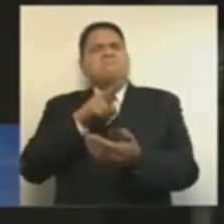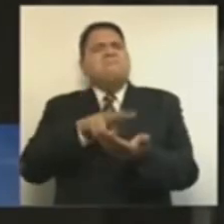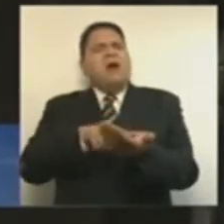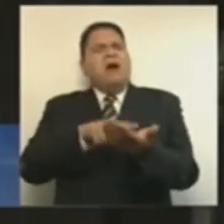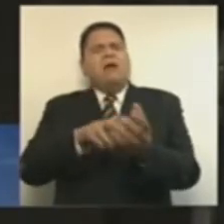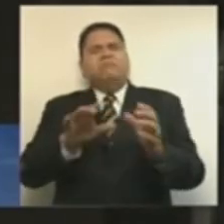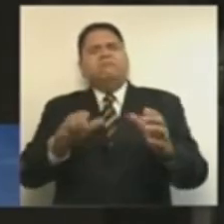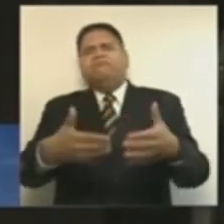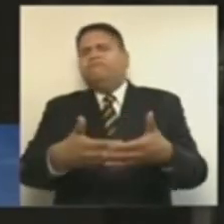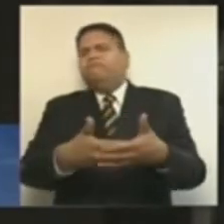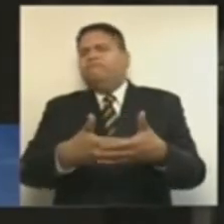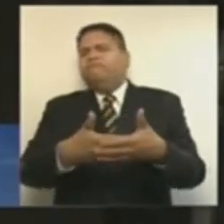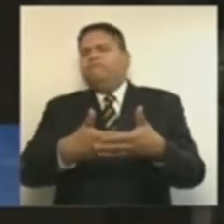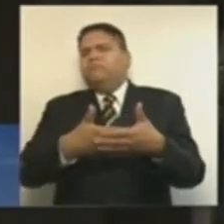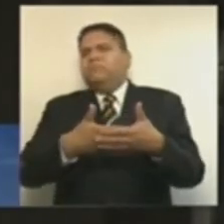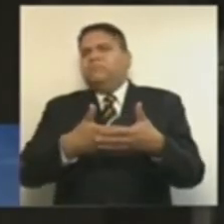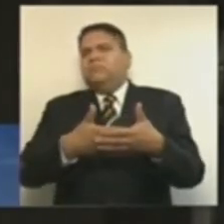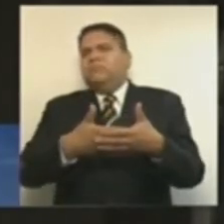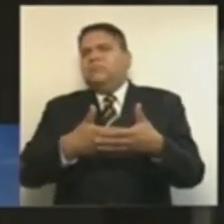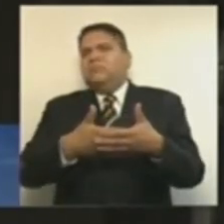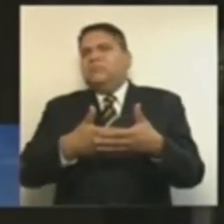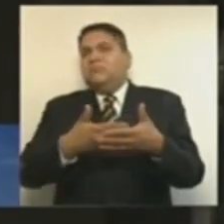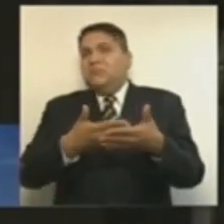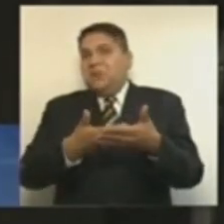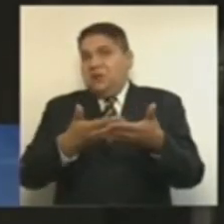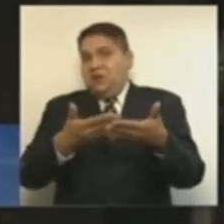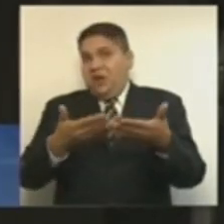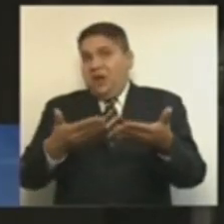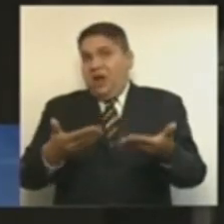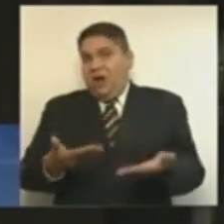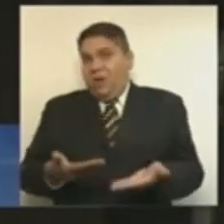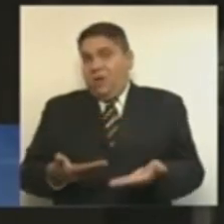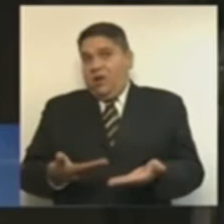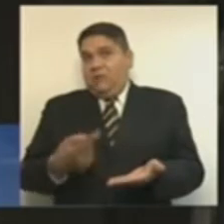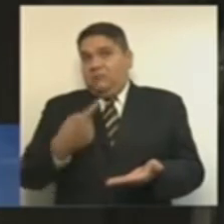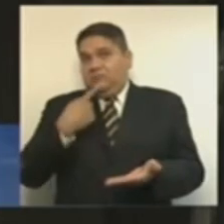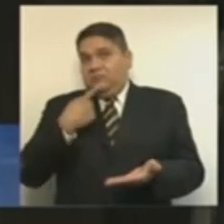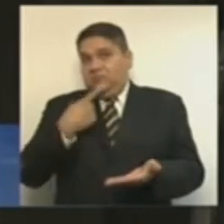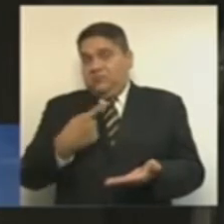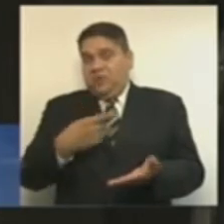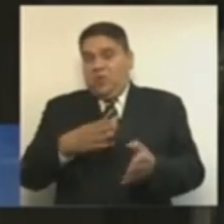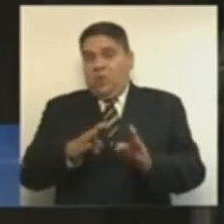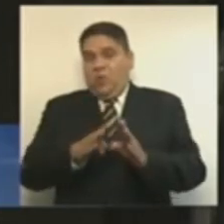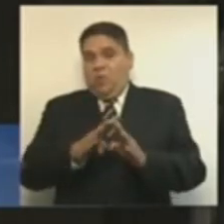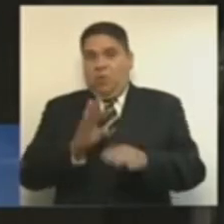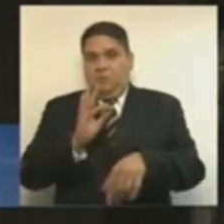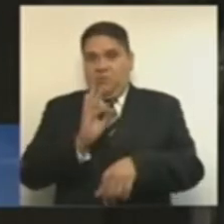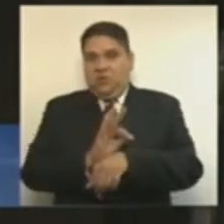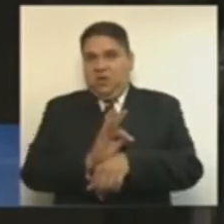destruyendo los vehículos. Alguien llamó los cascarones del huevo.